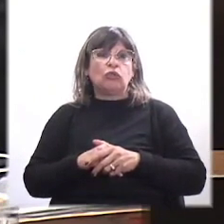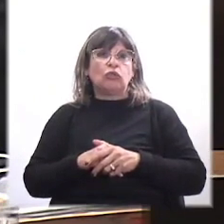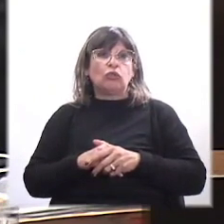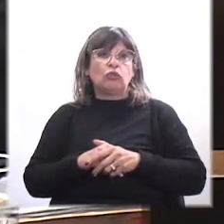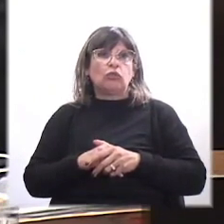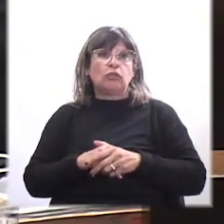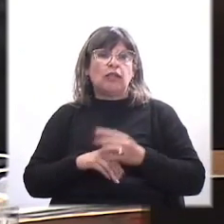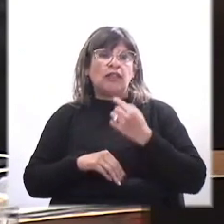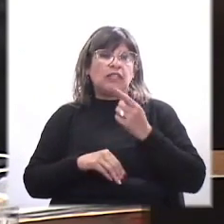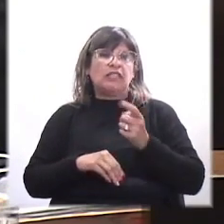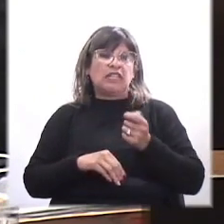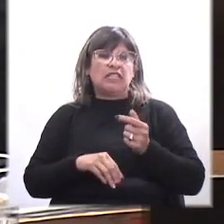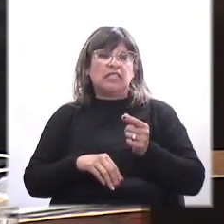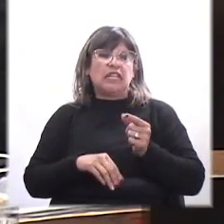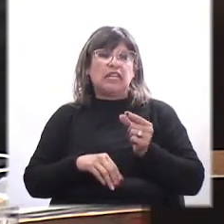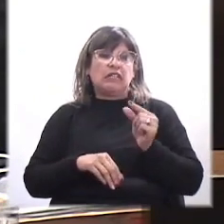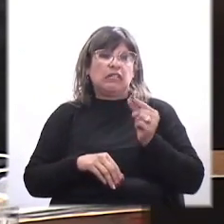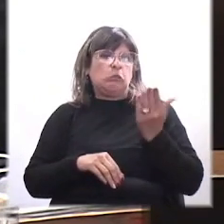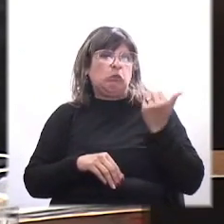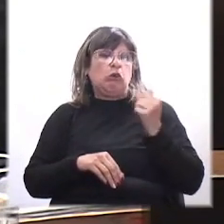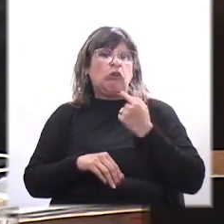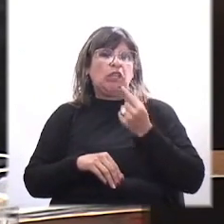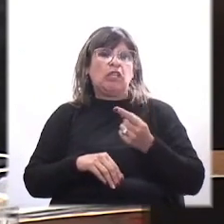Hacíamos mención recién a una empresa que